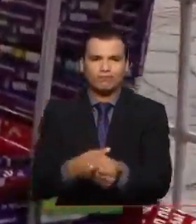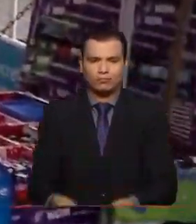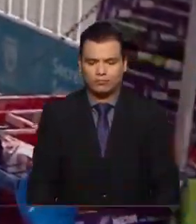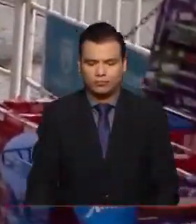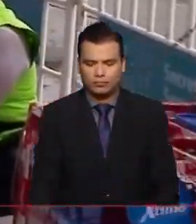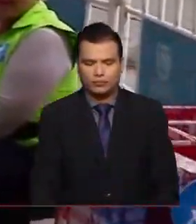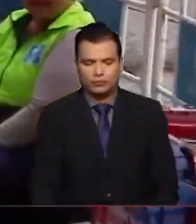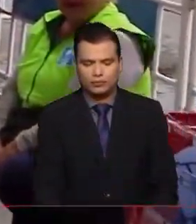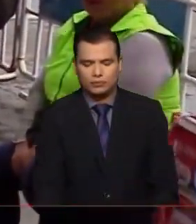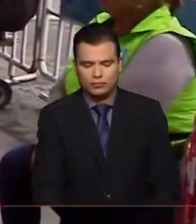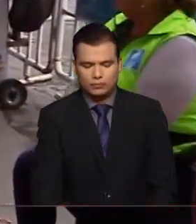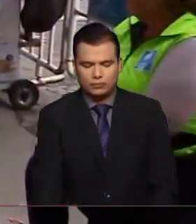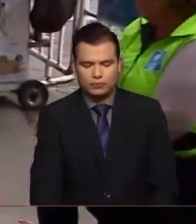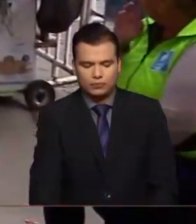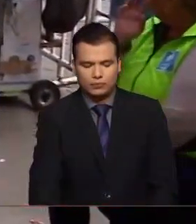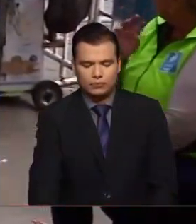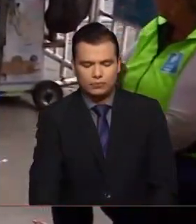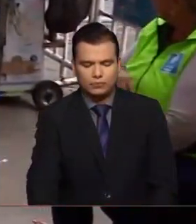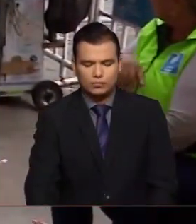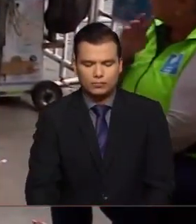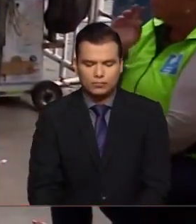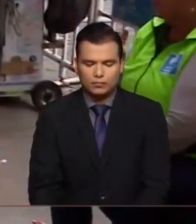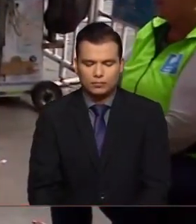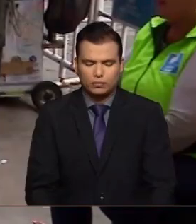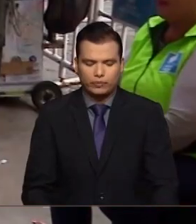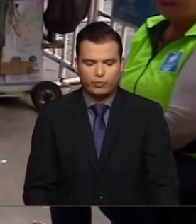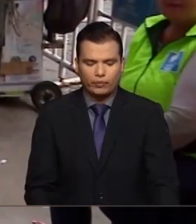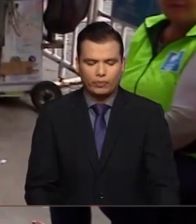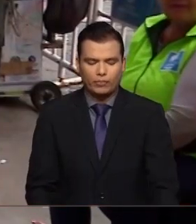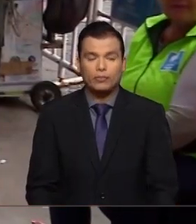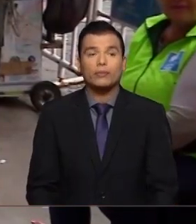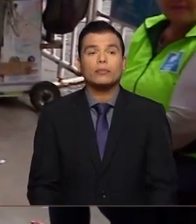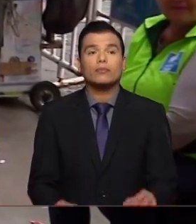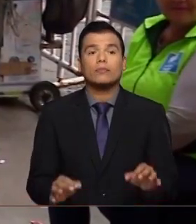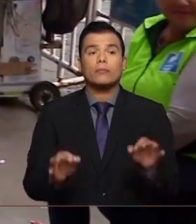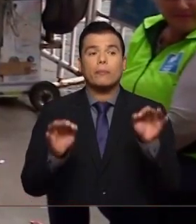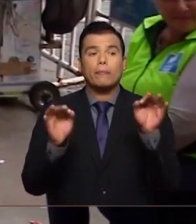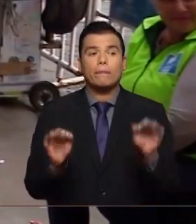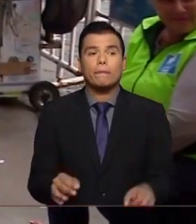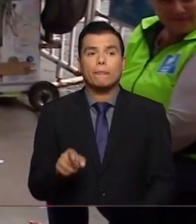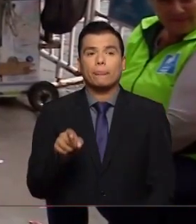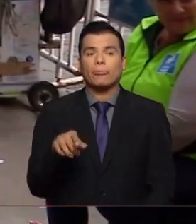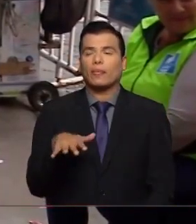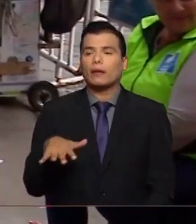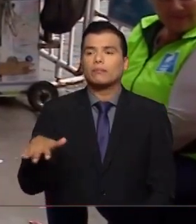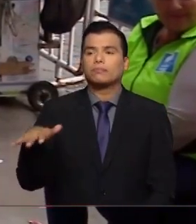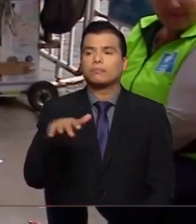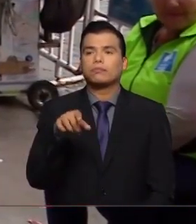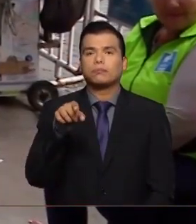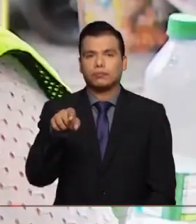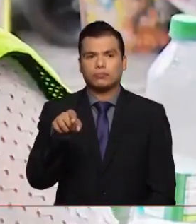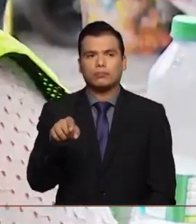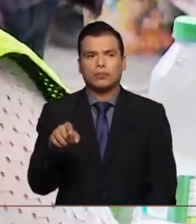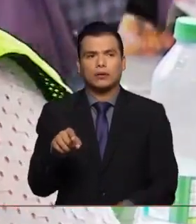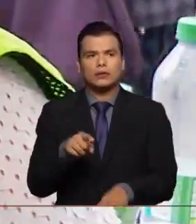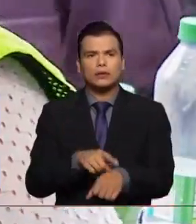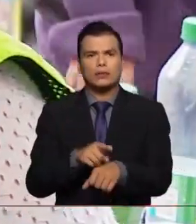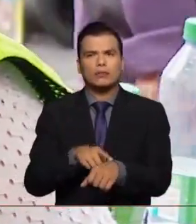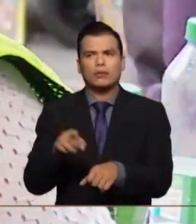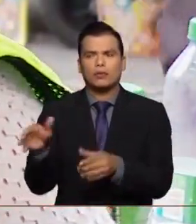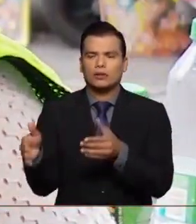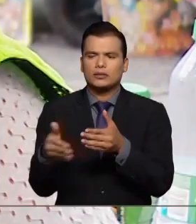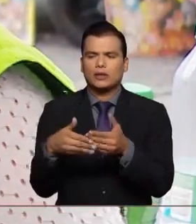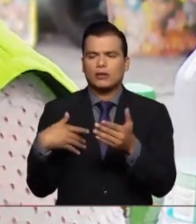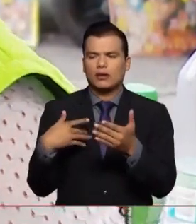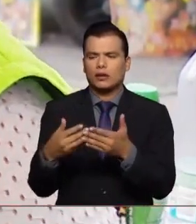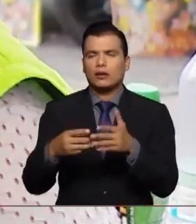Aún encerrada permanece la emblemática plaza ubicada en el centro de Cali. Ya lleva muchos meses con el parque cerrado. Yo